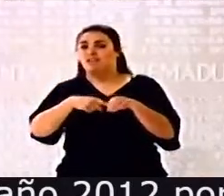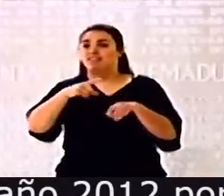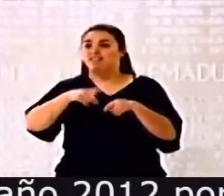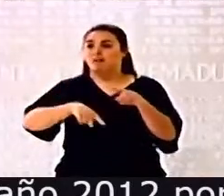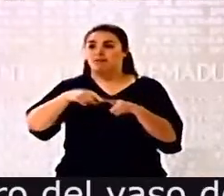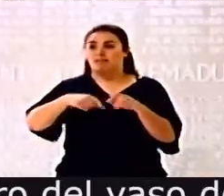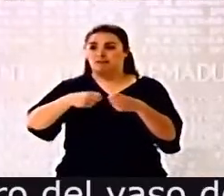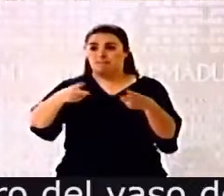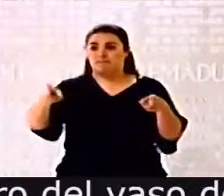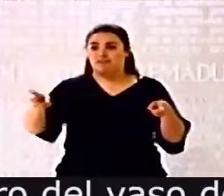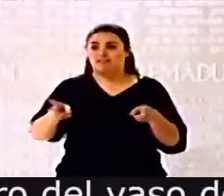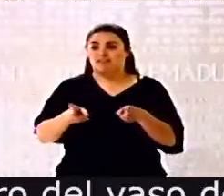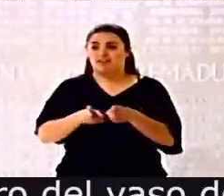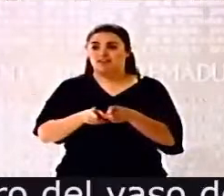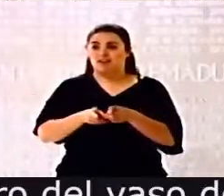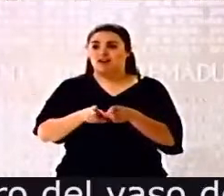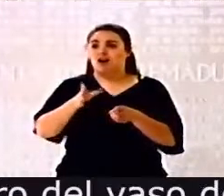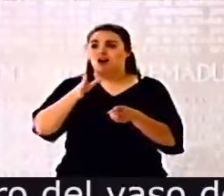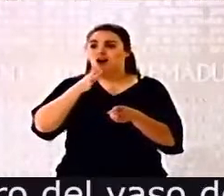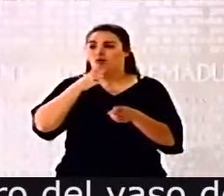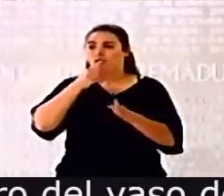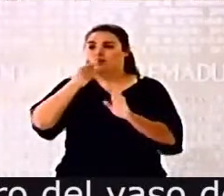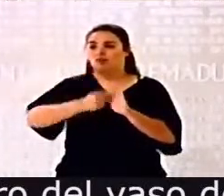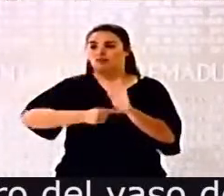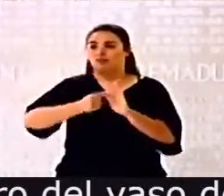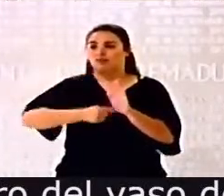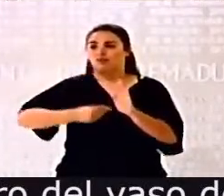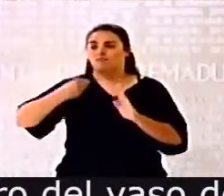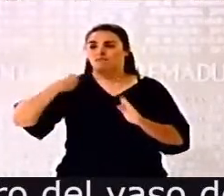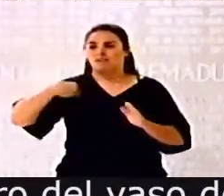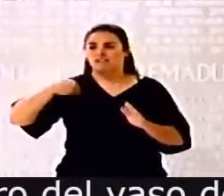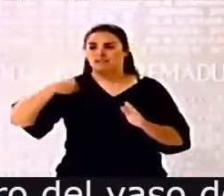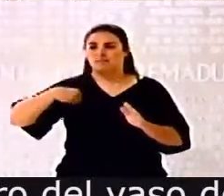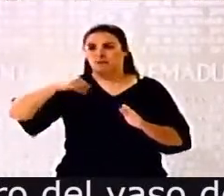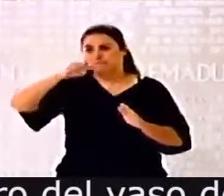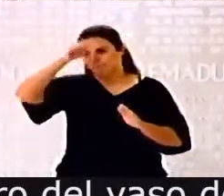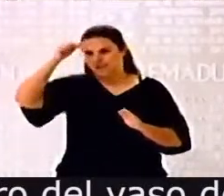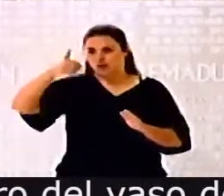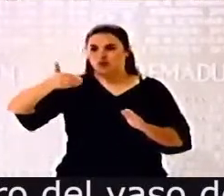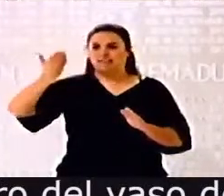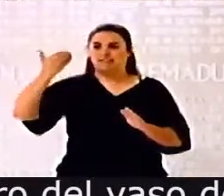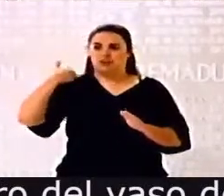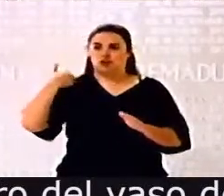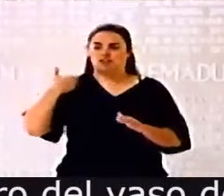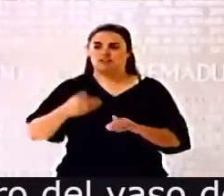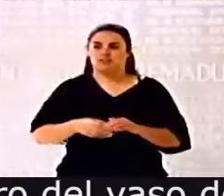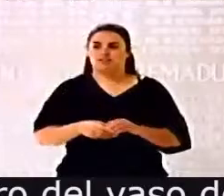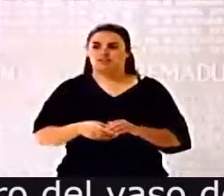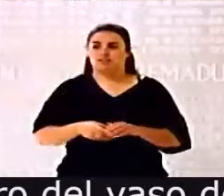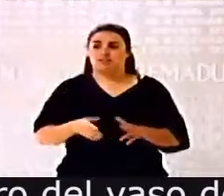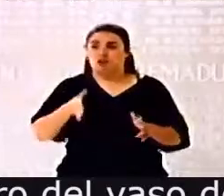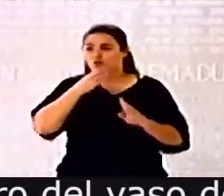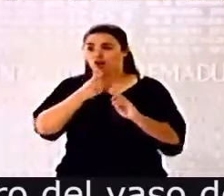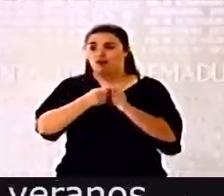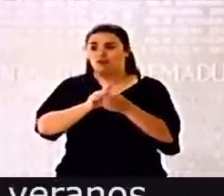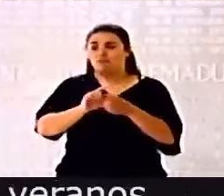piscina, van a tener las mismas condiciones que venían teniendo los veranos anteriores y no hay ninguna